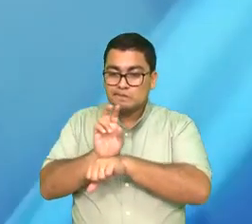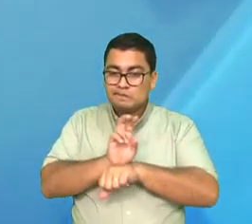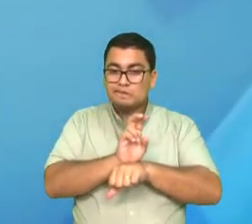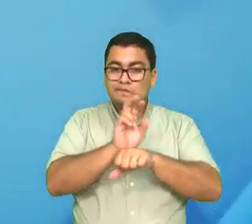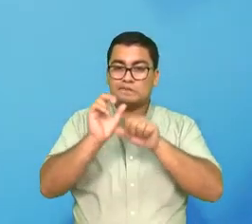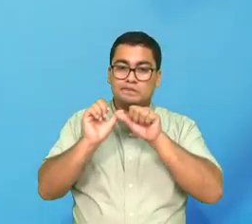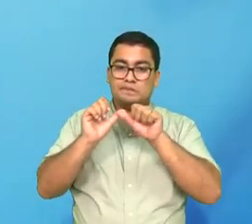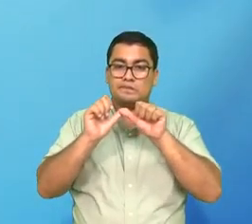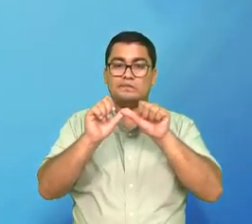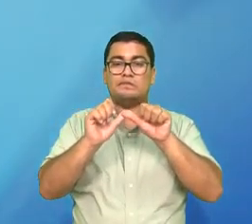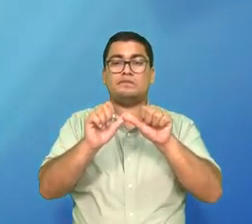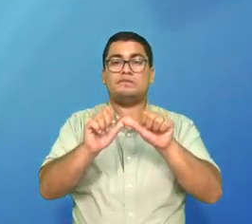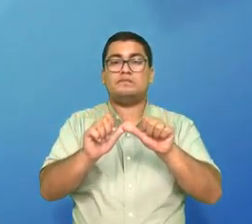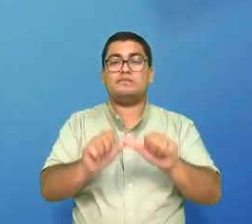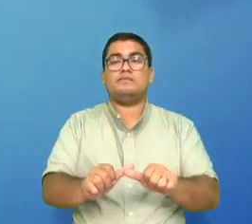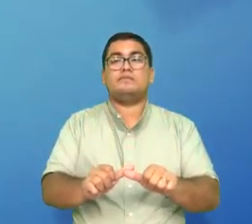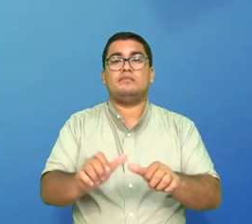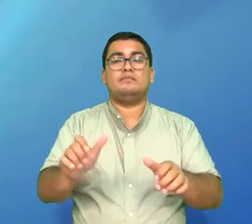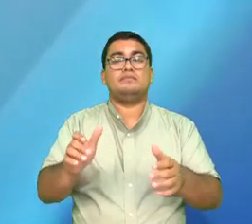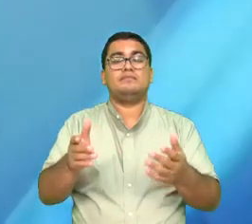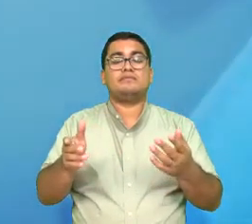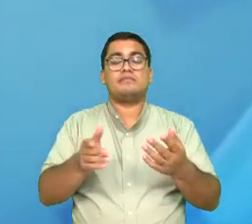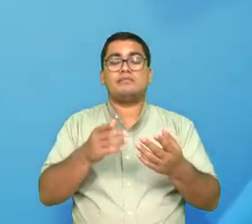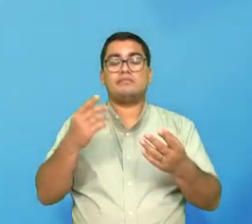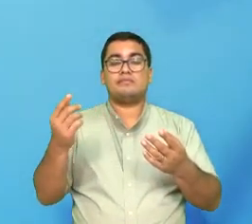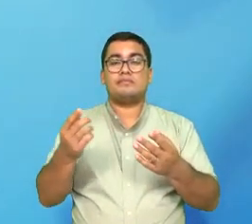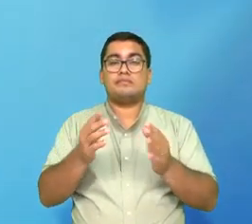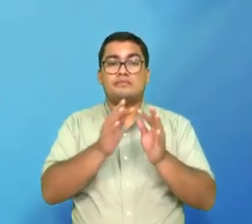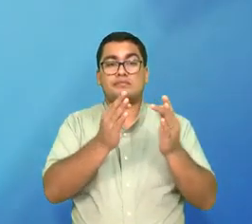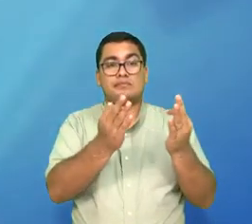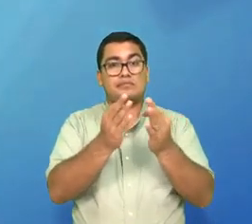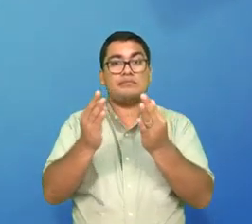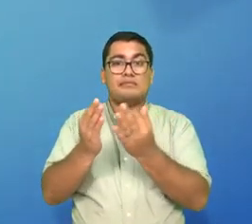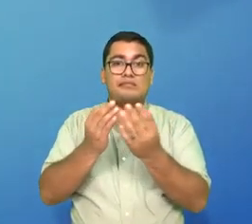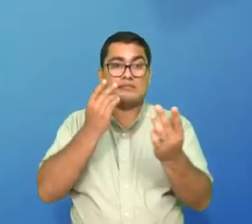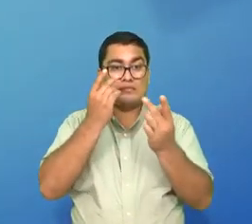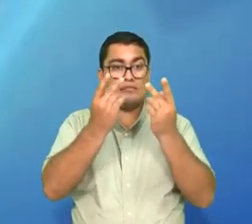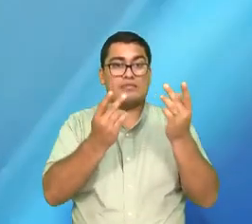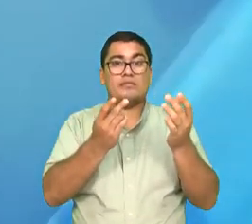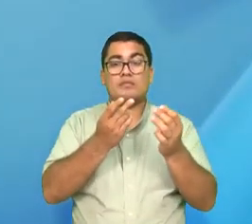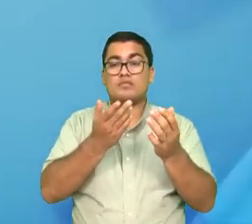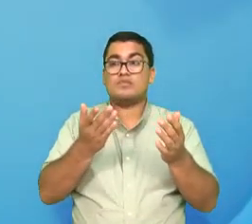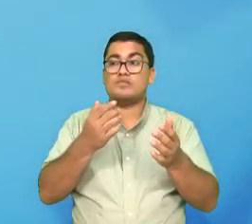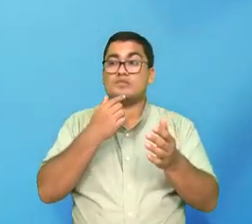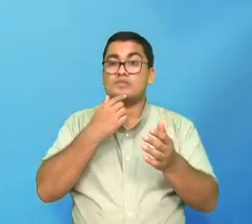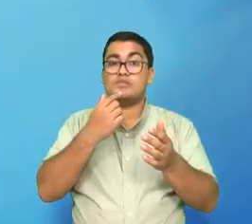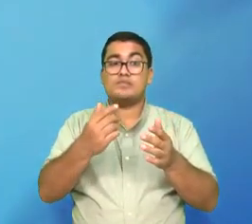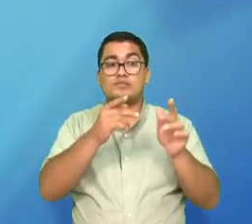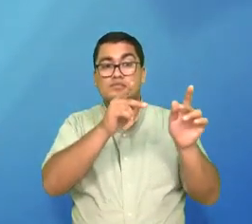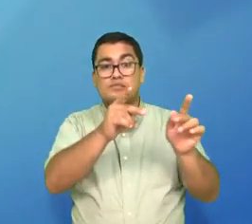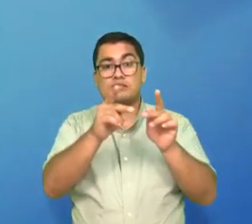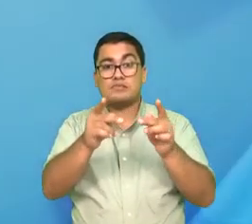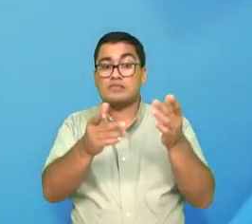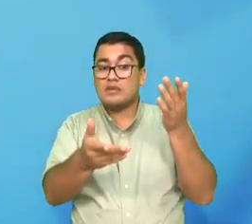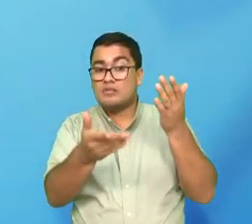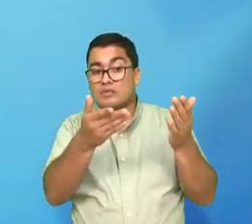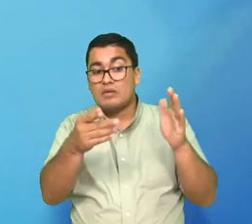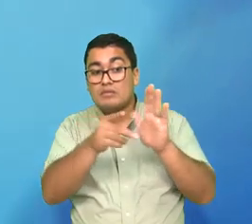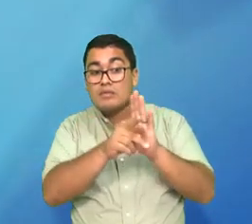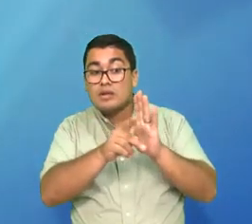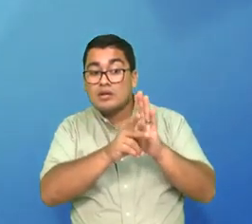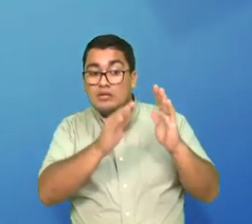seguir realizando a los puntos críticos y a la familia, garantizar que quien sienta, y